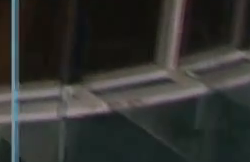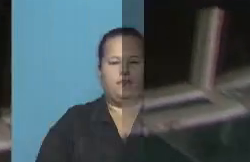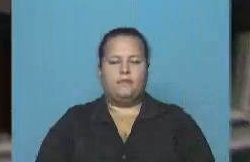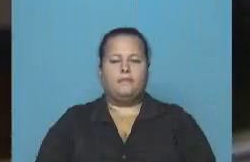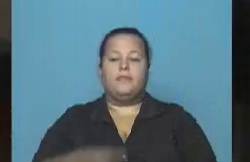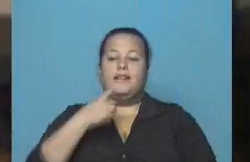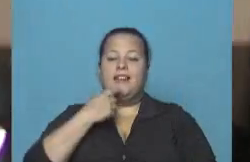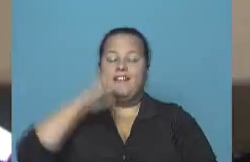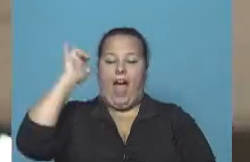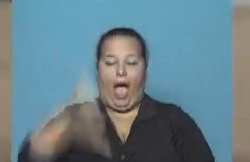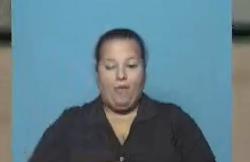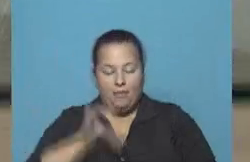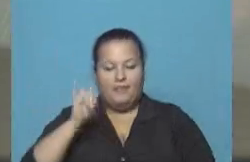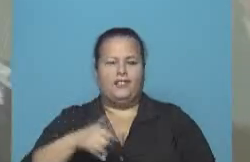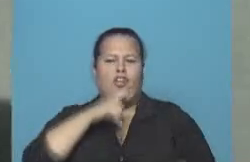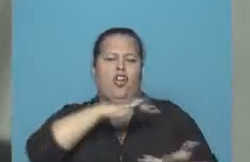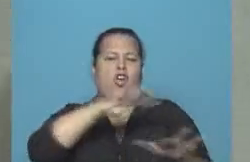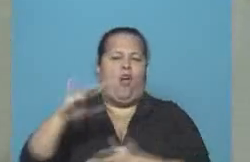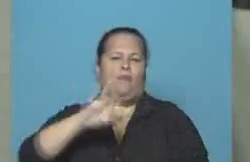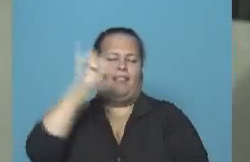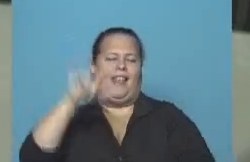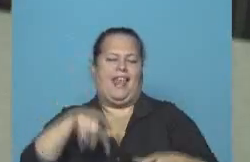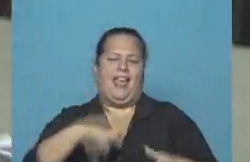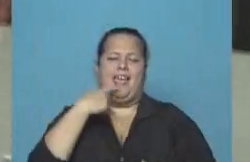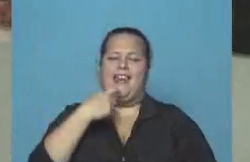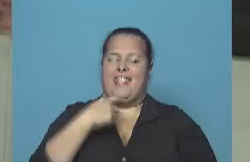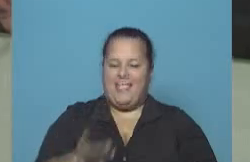rivales cantidades de lluvia de copas internacionales